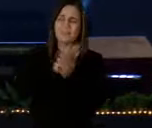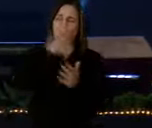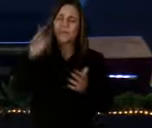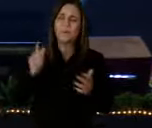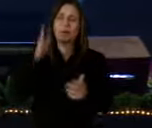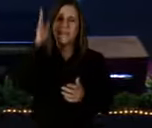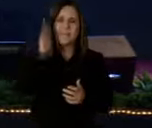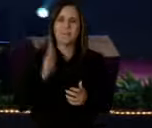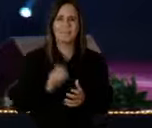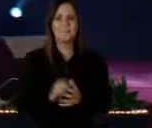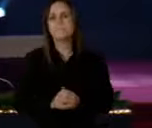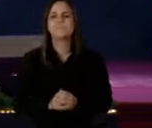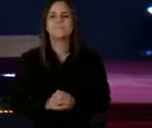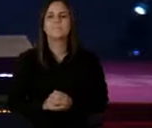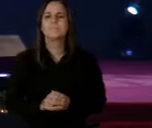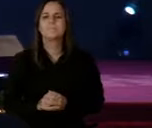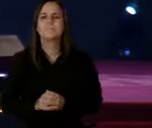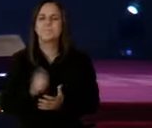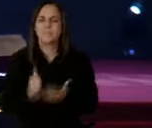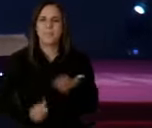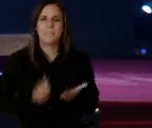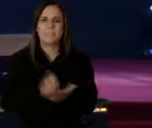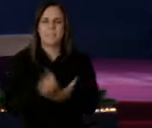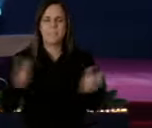la cantamos. Amén. Adelante.